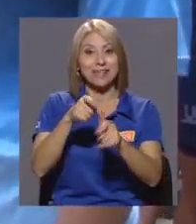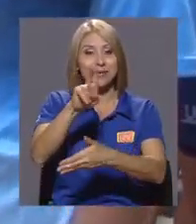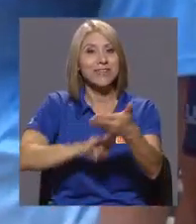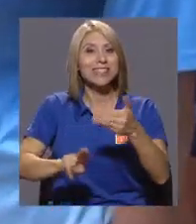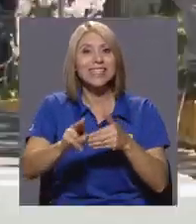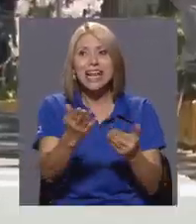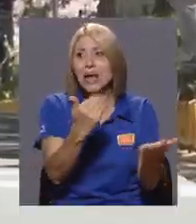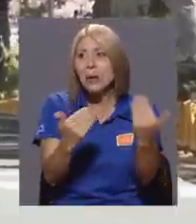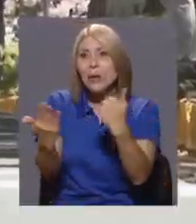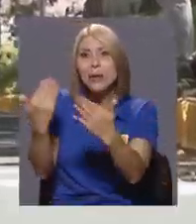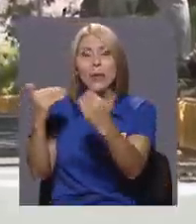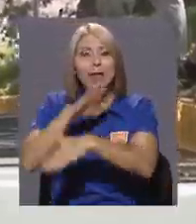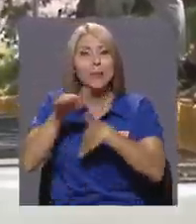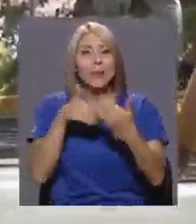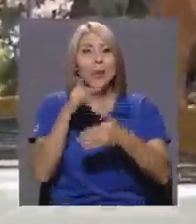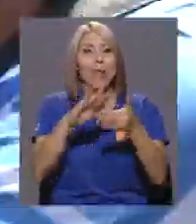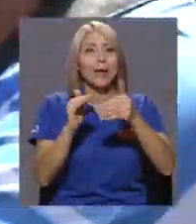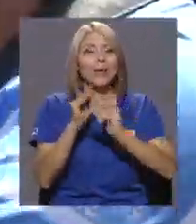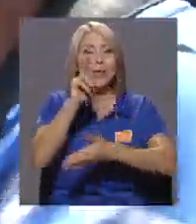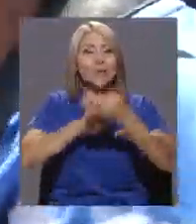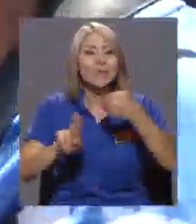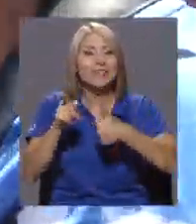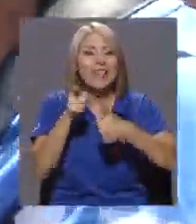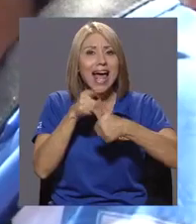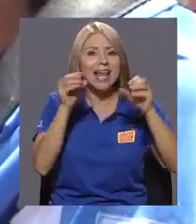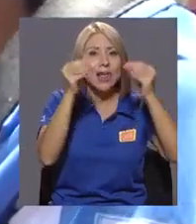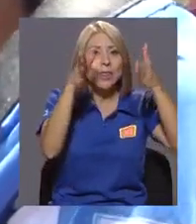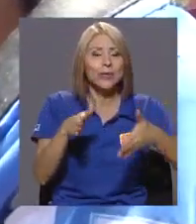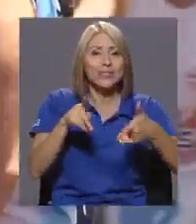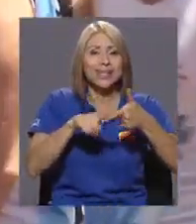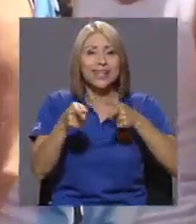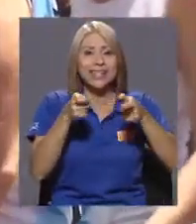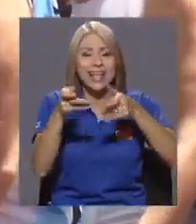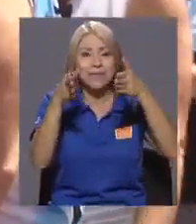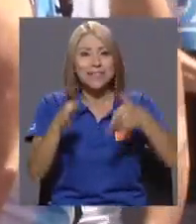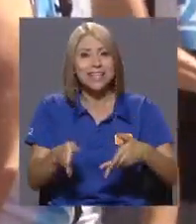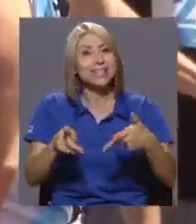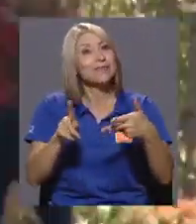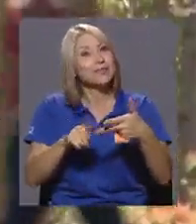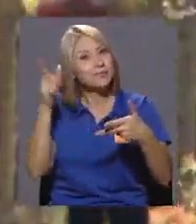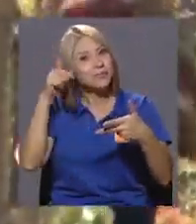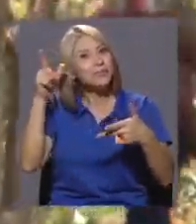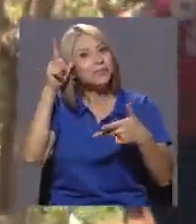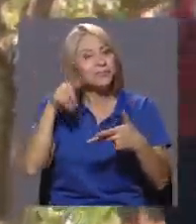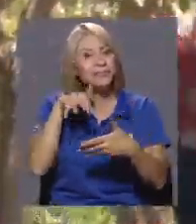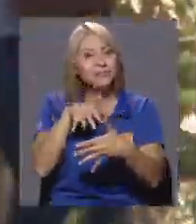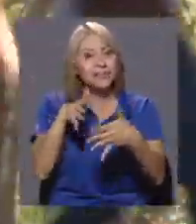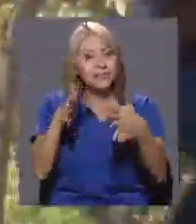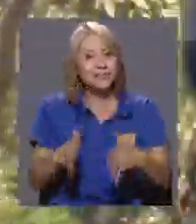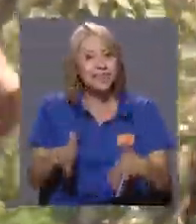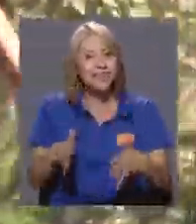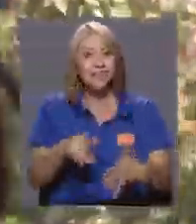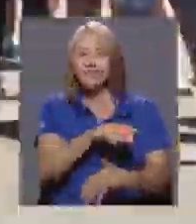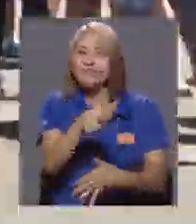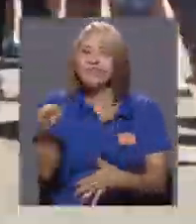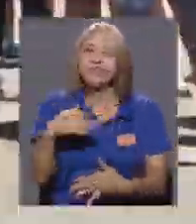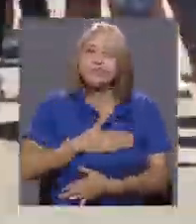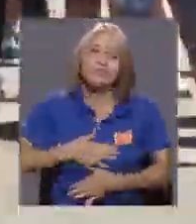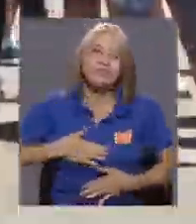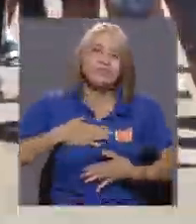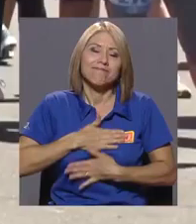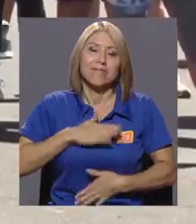la comunidad universitaria, a docentes, administrativos y, por supuesto, a los estudiantes, quienes disfrutaron